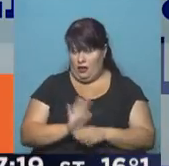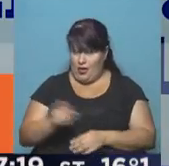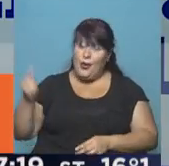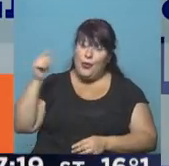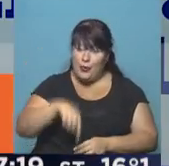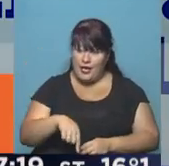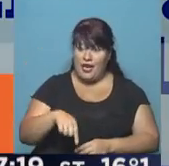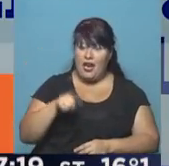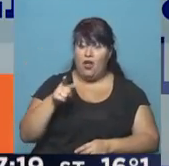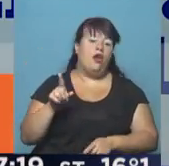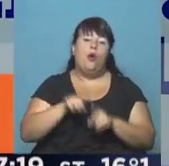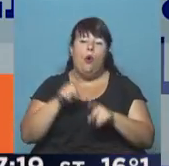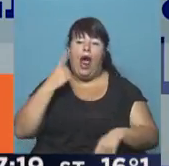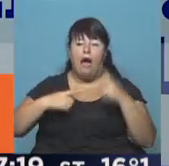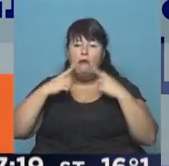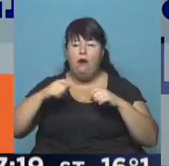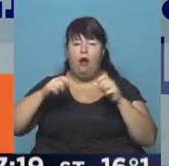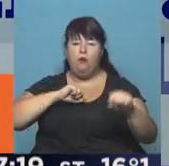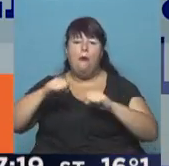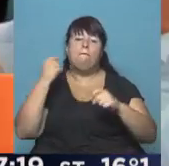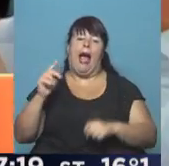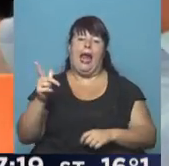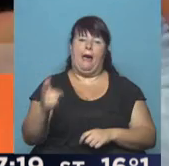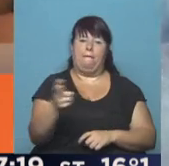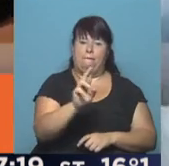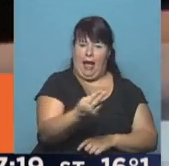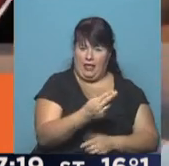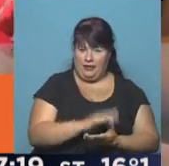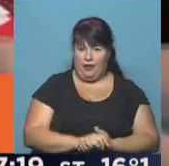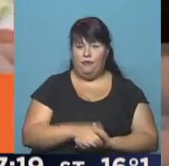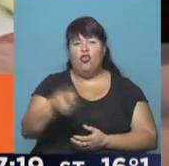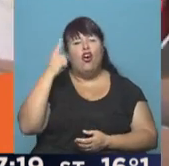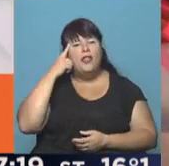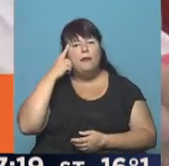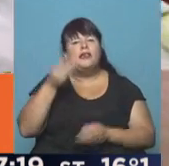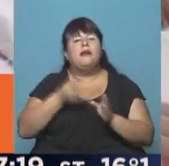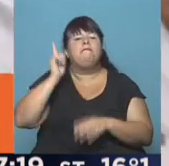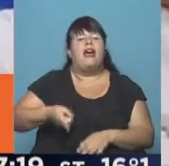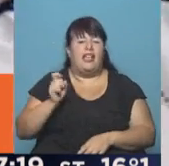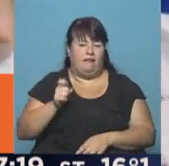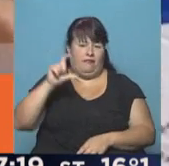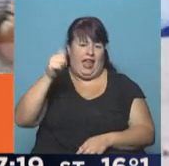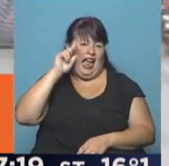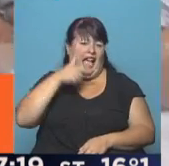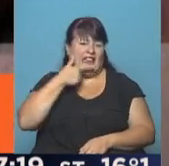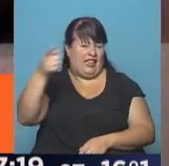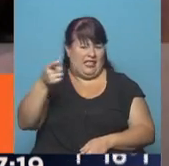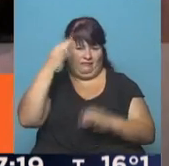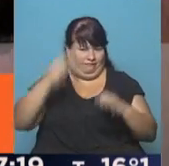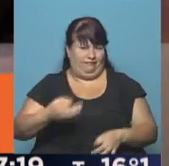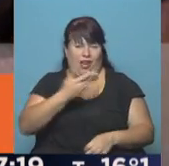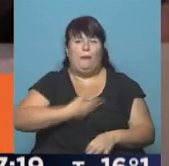vinieron con violencia, vinieron a matar. ¿De dónde cree usted que partió esta orden? De Cartes, ninguna